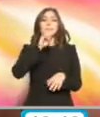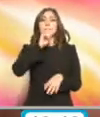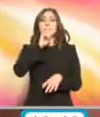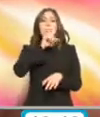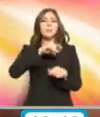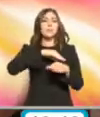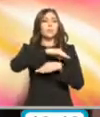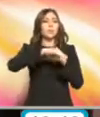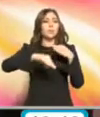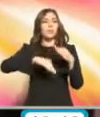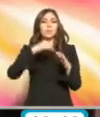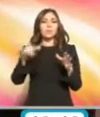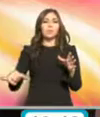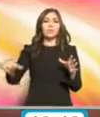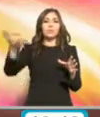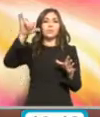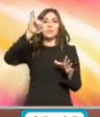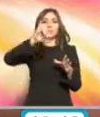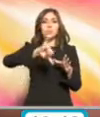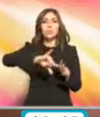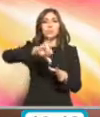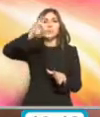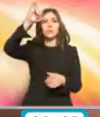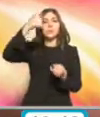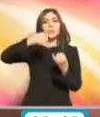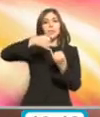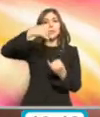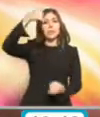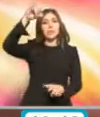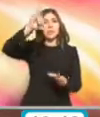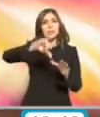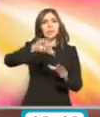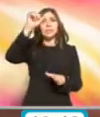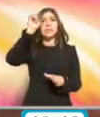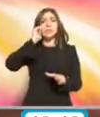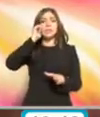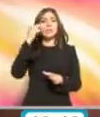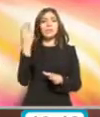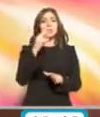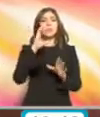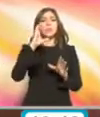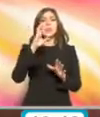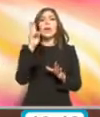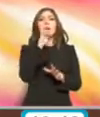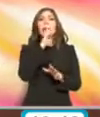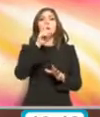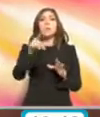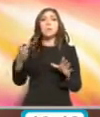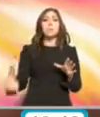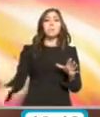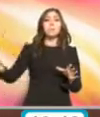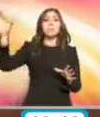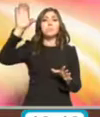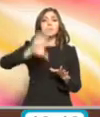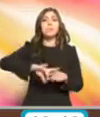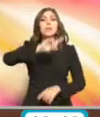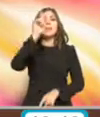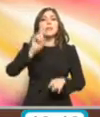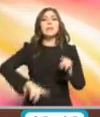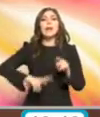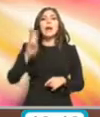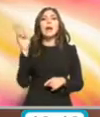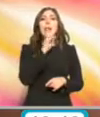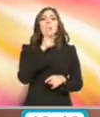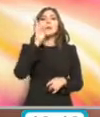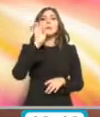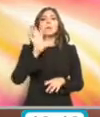mismo Eso. todo, señor, señora, ¿Está en duro? hilo. Para hacer una mousse, lo importante es conservar el aire. Si usted le quita el aire, entonces nos va a salir